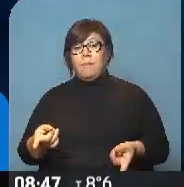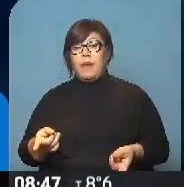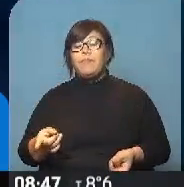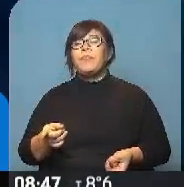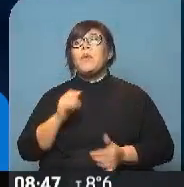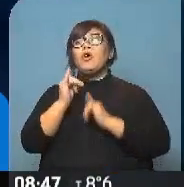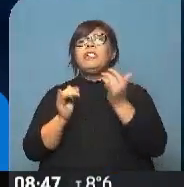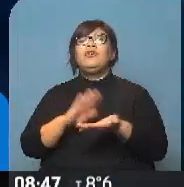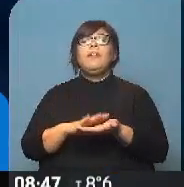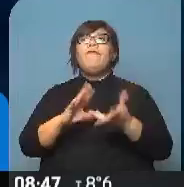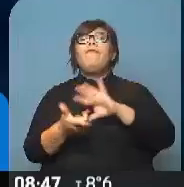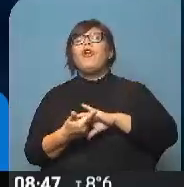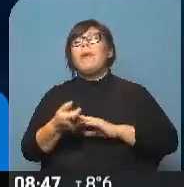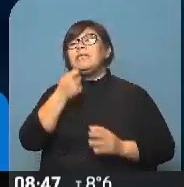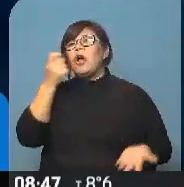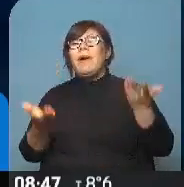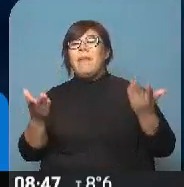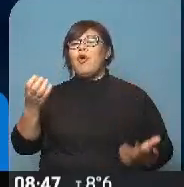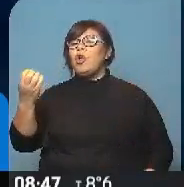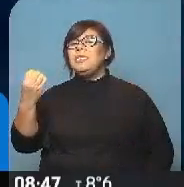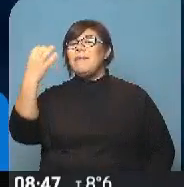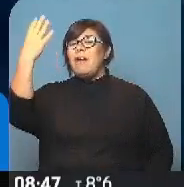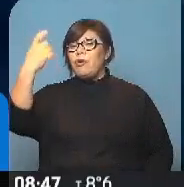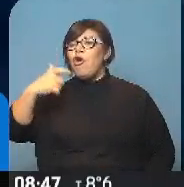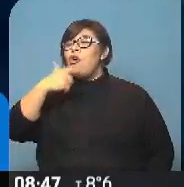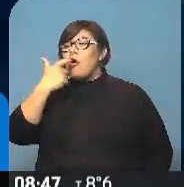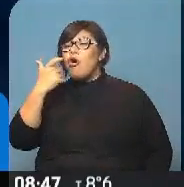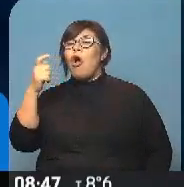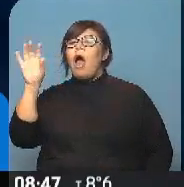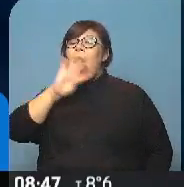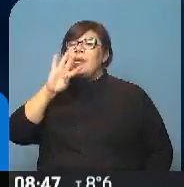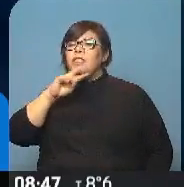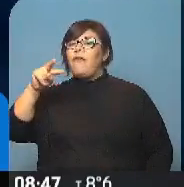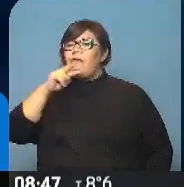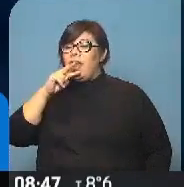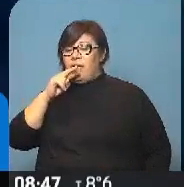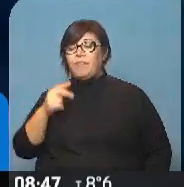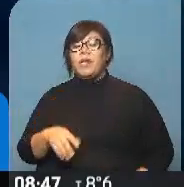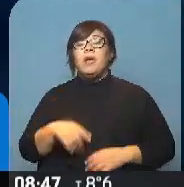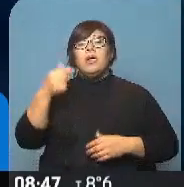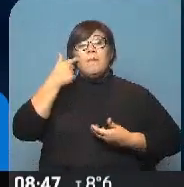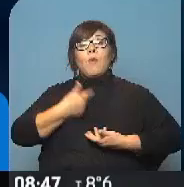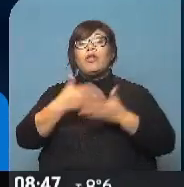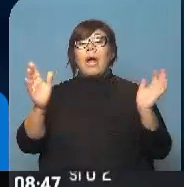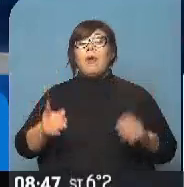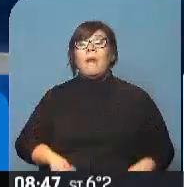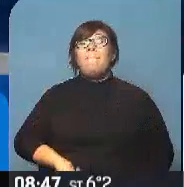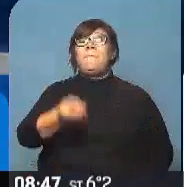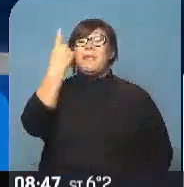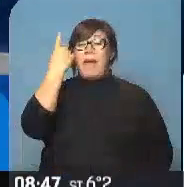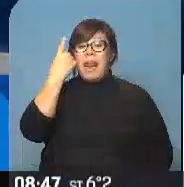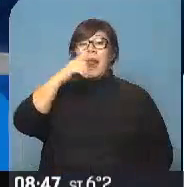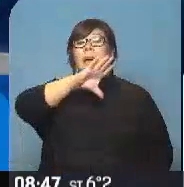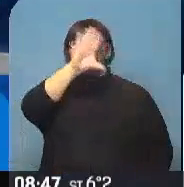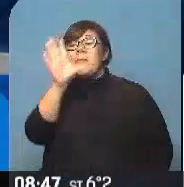y verde porque de esta manera es como se presenta el primer mapa colaborativo de contaminación del agua con arsénico que